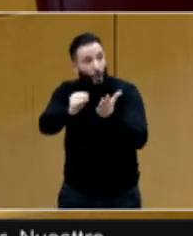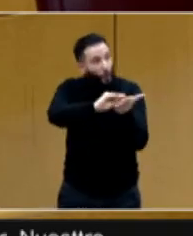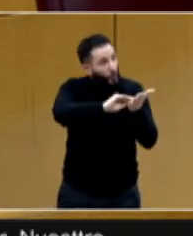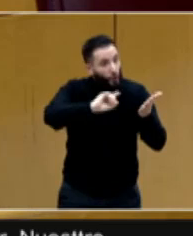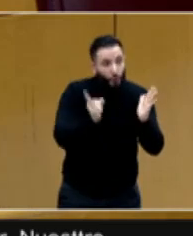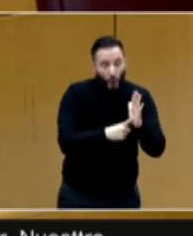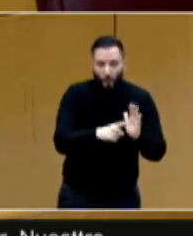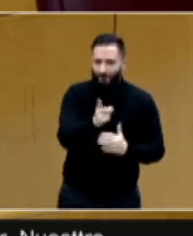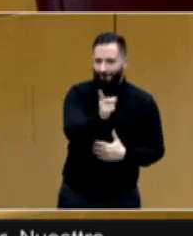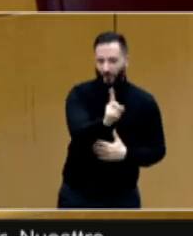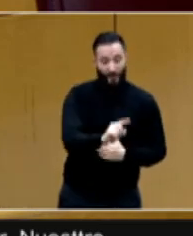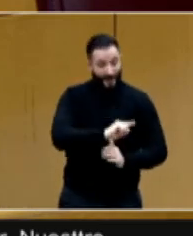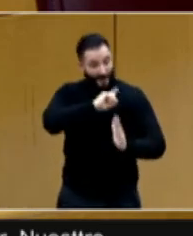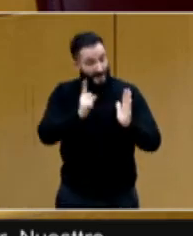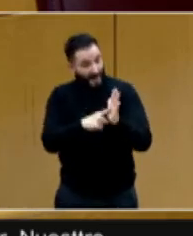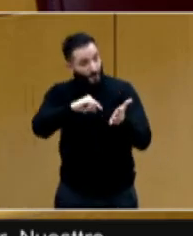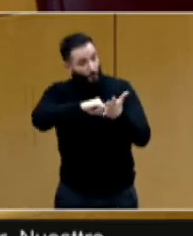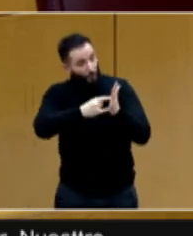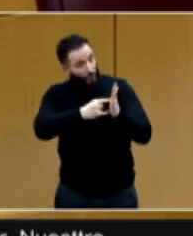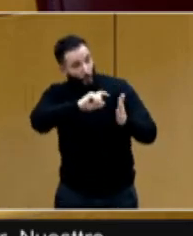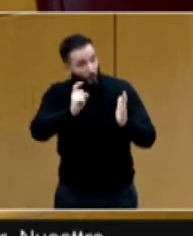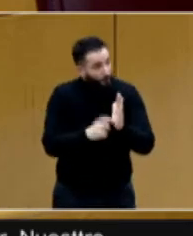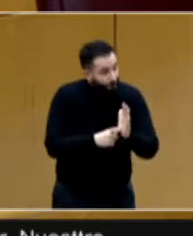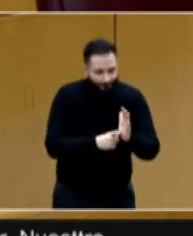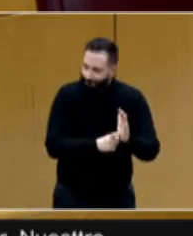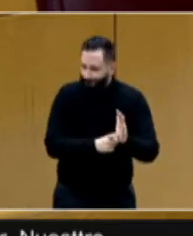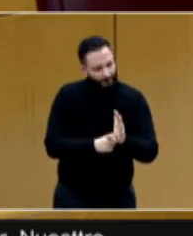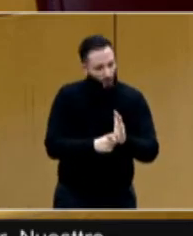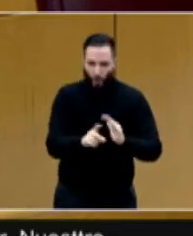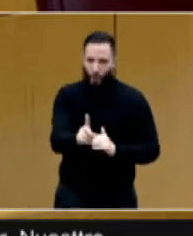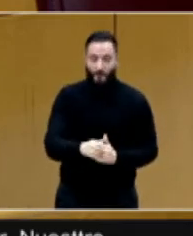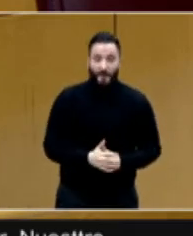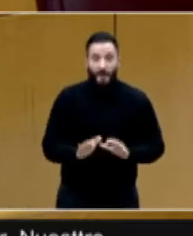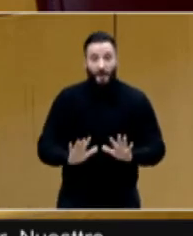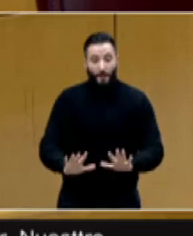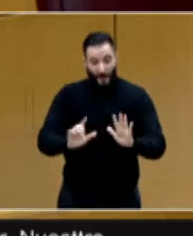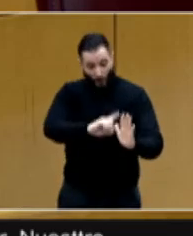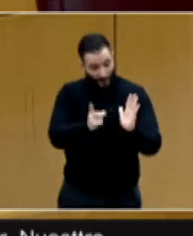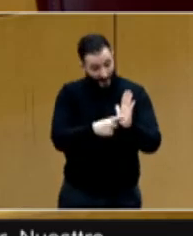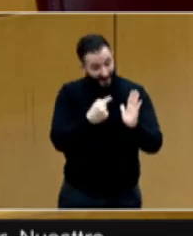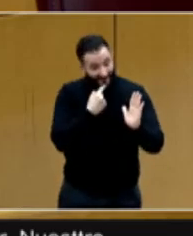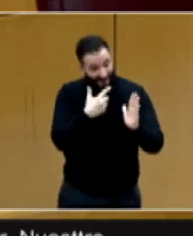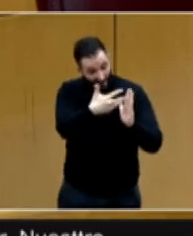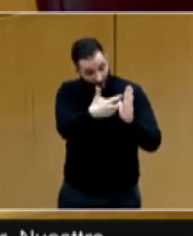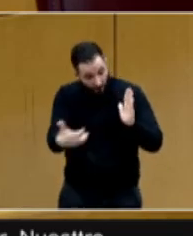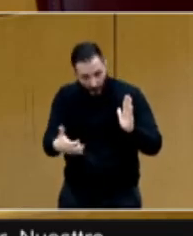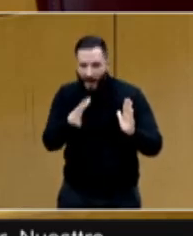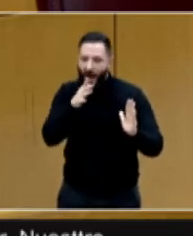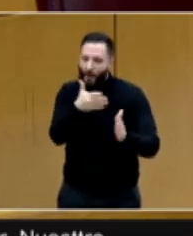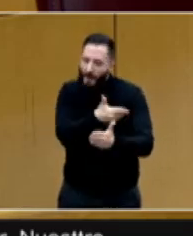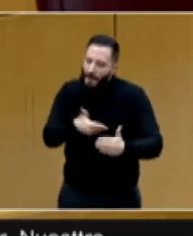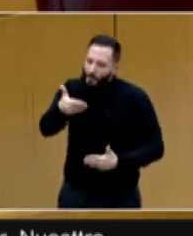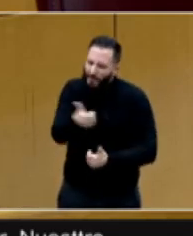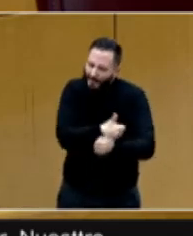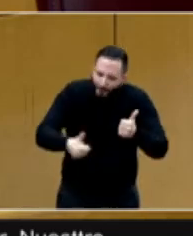a resolver todos los problemas pues seguramente tampoco Pero lo que sí que pone de manifiesto la ley es que ahora prima la voluntad y